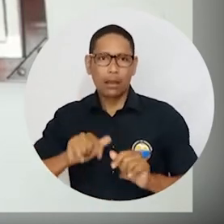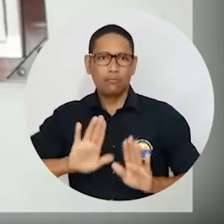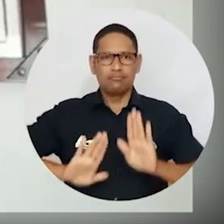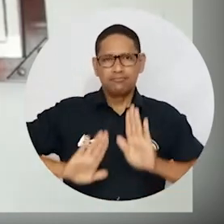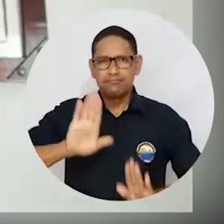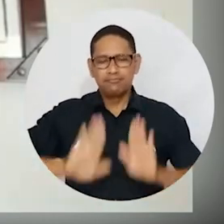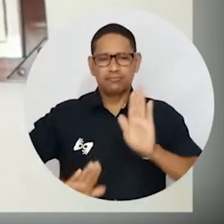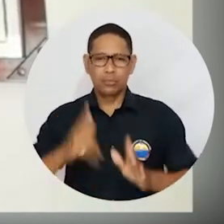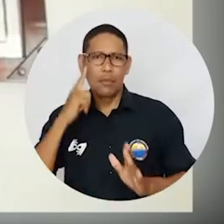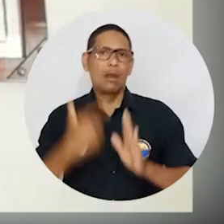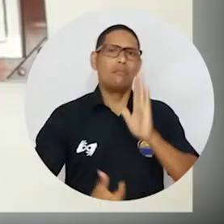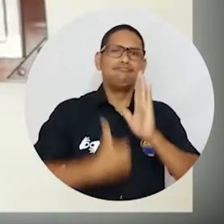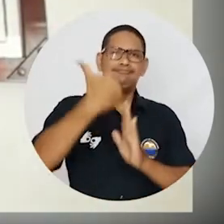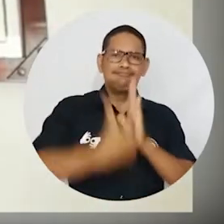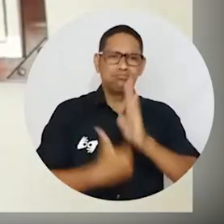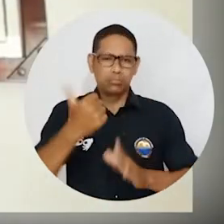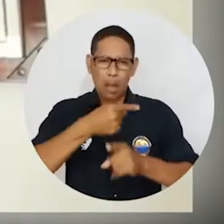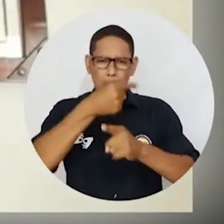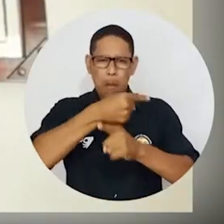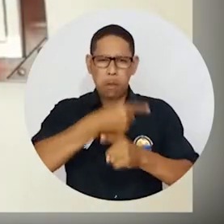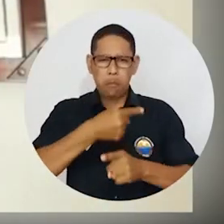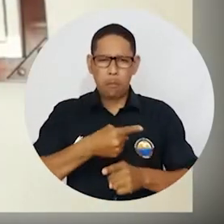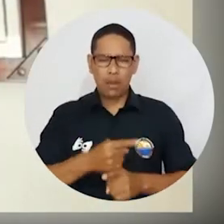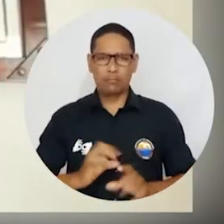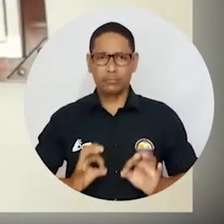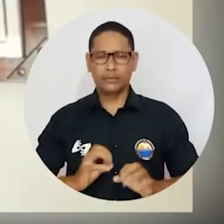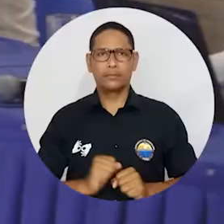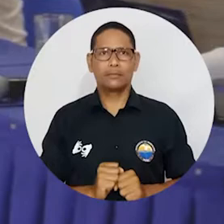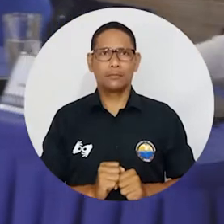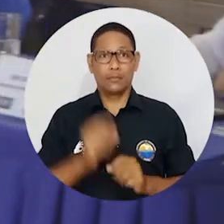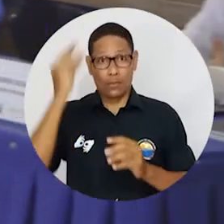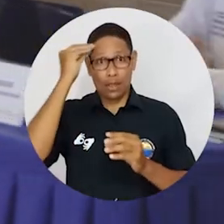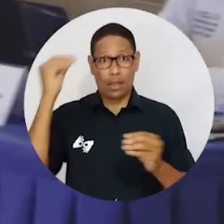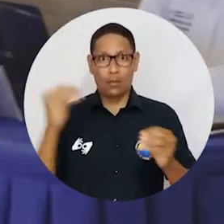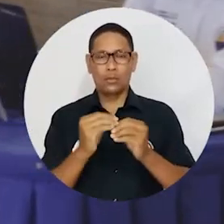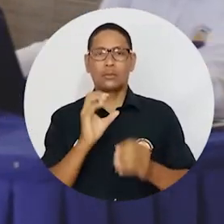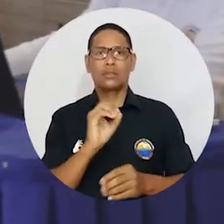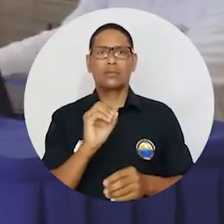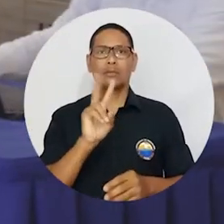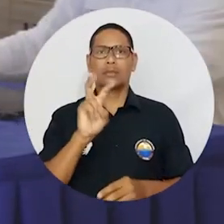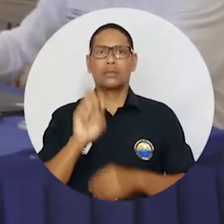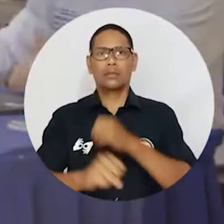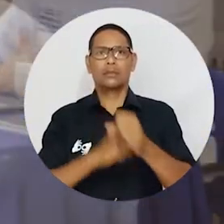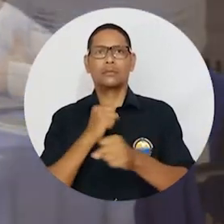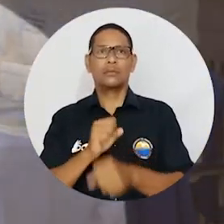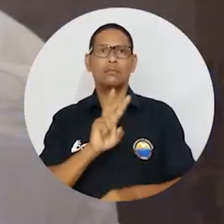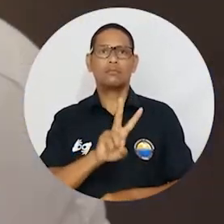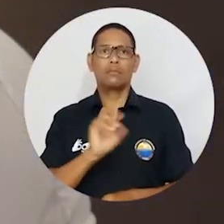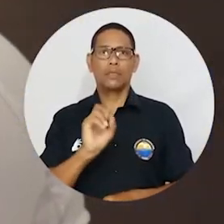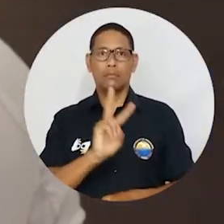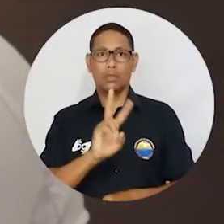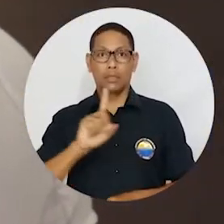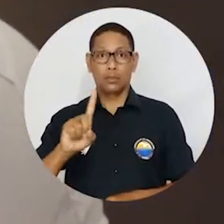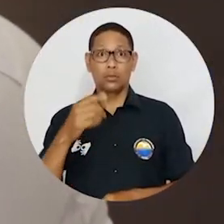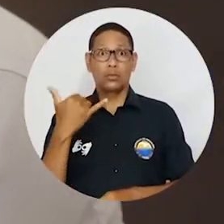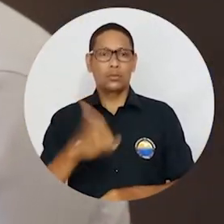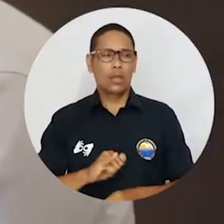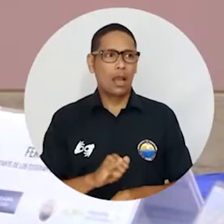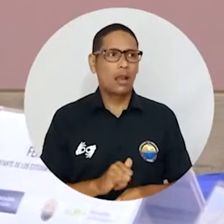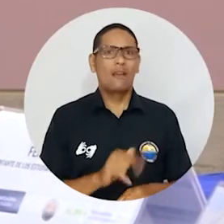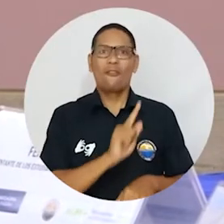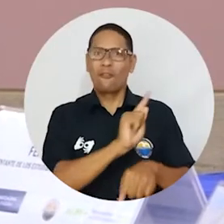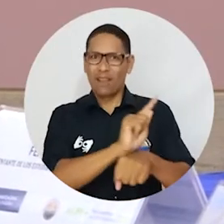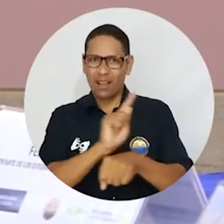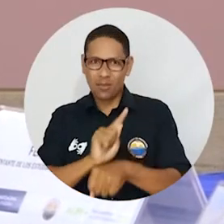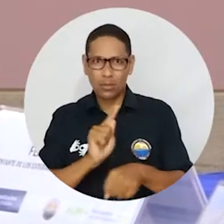todas las garantías que se establecieron se cumplan a cabalidad. En el Acuerdo Académico 07 de 2021, se autorizó a